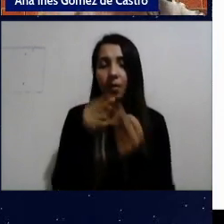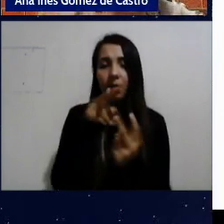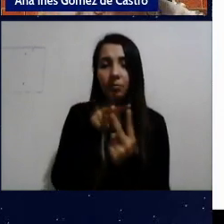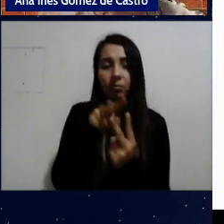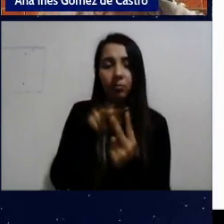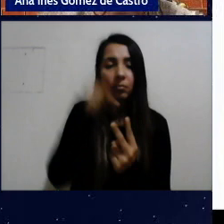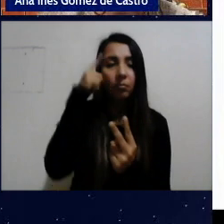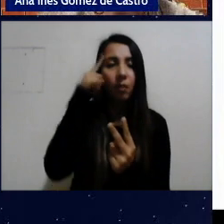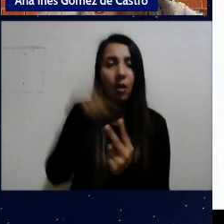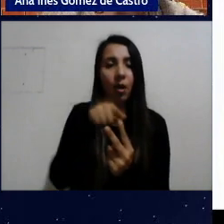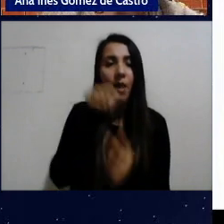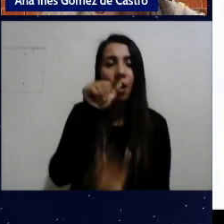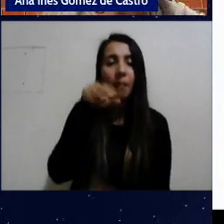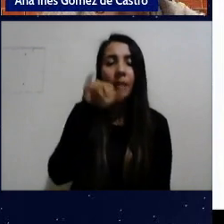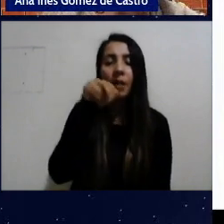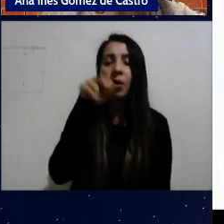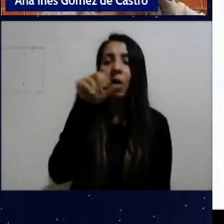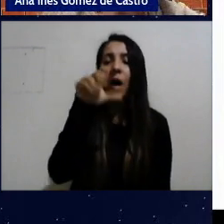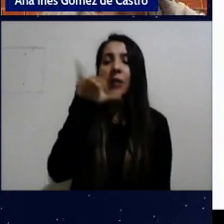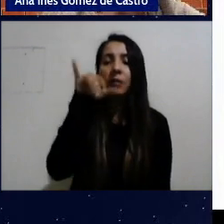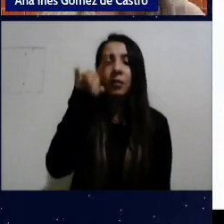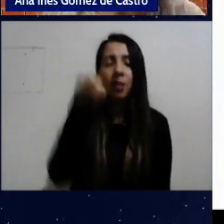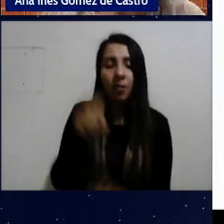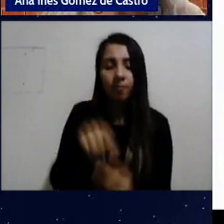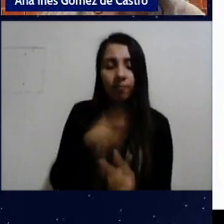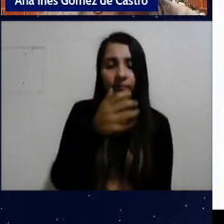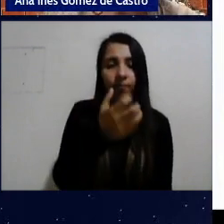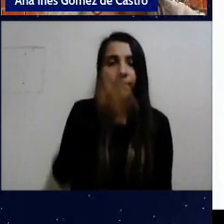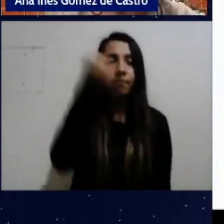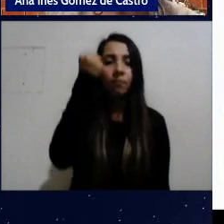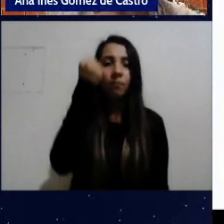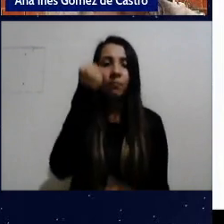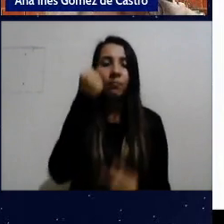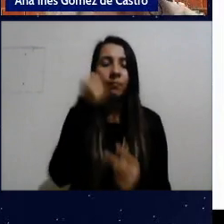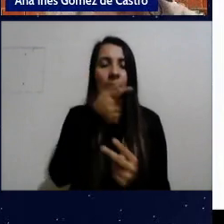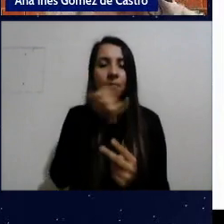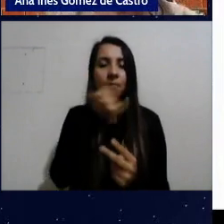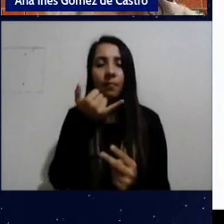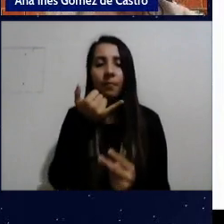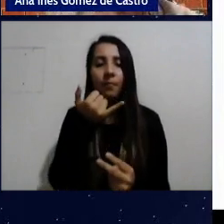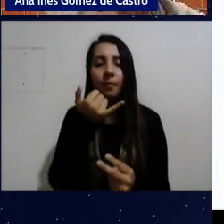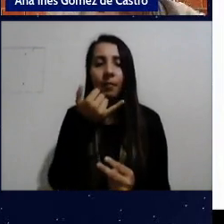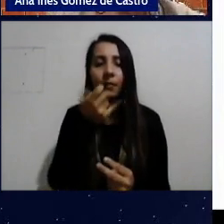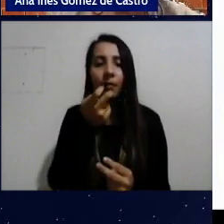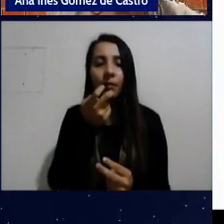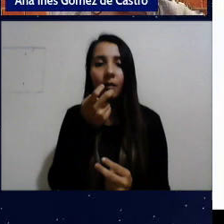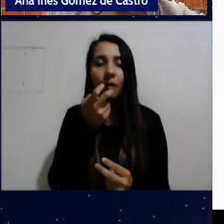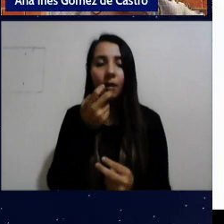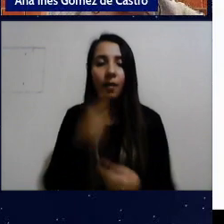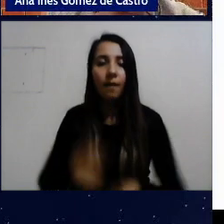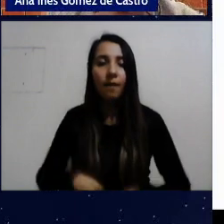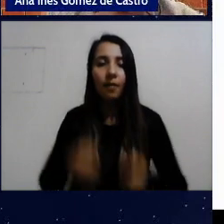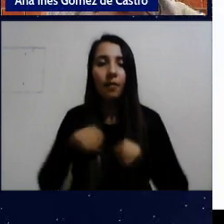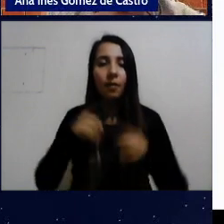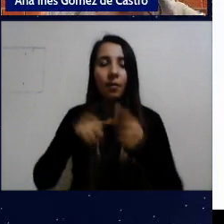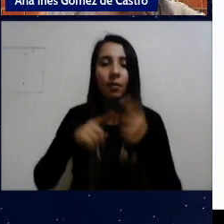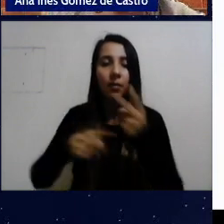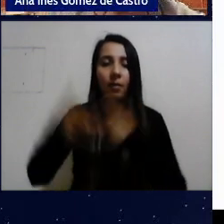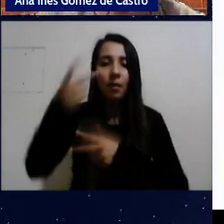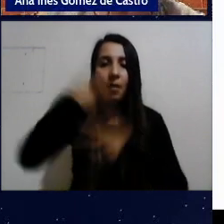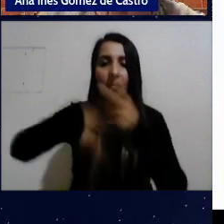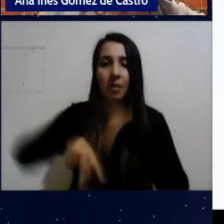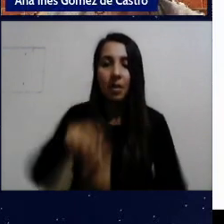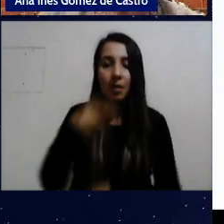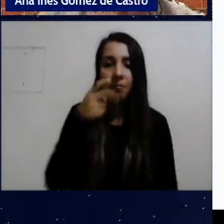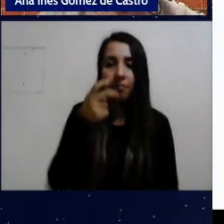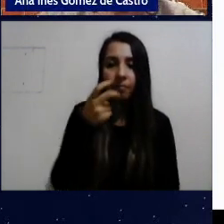formar aminoácidos que puedan haber afectado al origen de la vida de la Tierra. Uno sería las